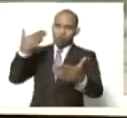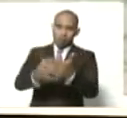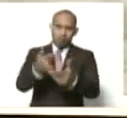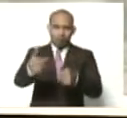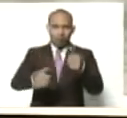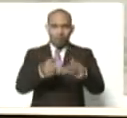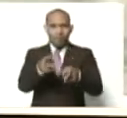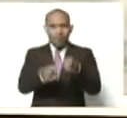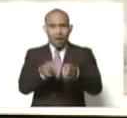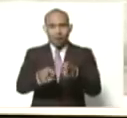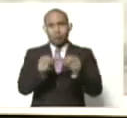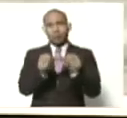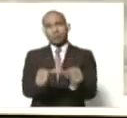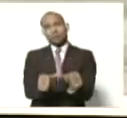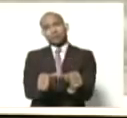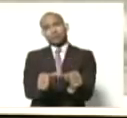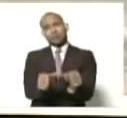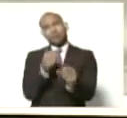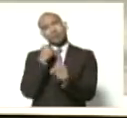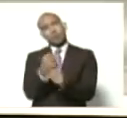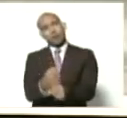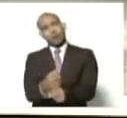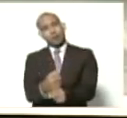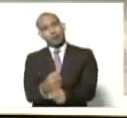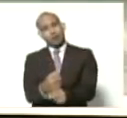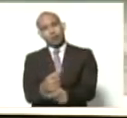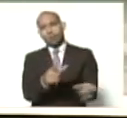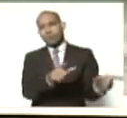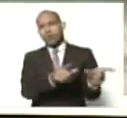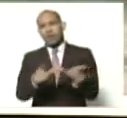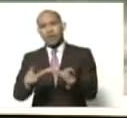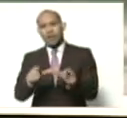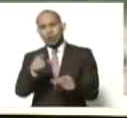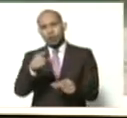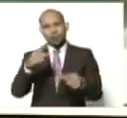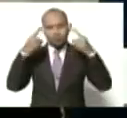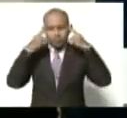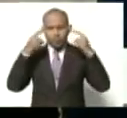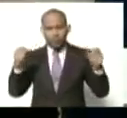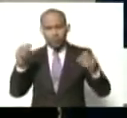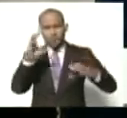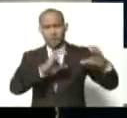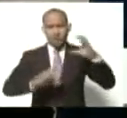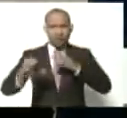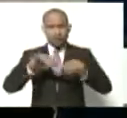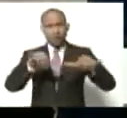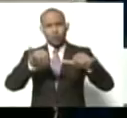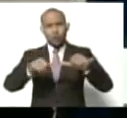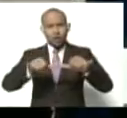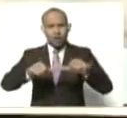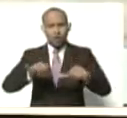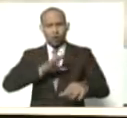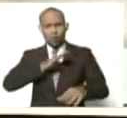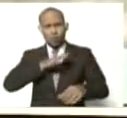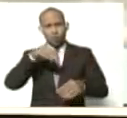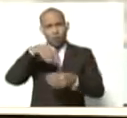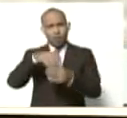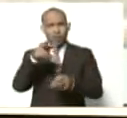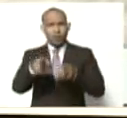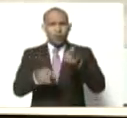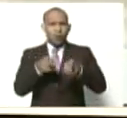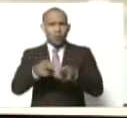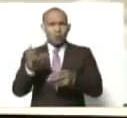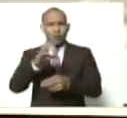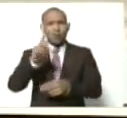y ferrocarriles. Aquí lo tengo en la mano. Plan hecho por los expertos, los científicos, los ingenieros y la clase obrera y